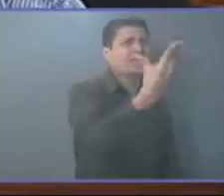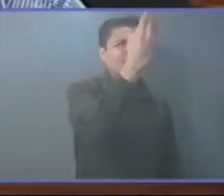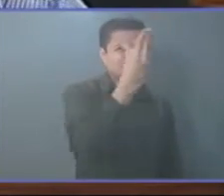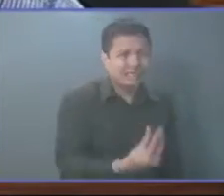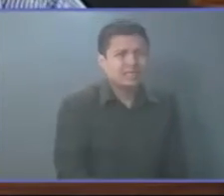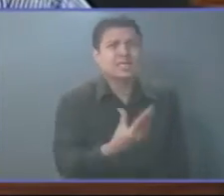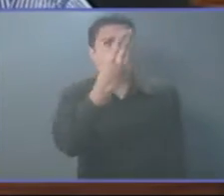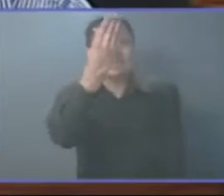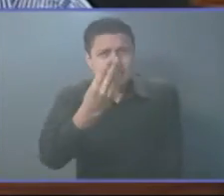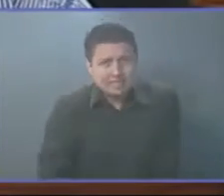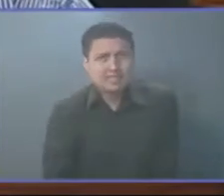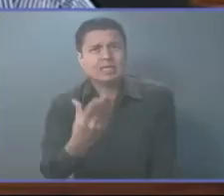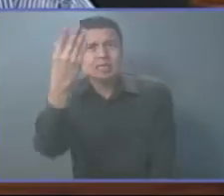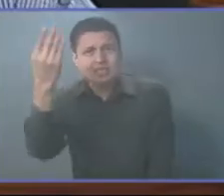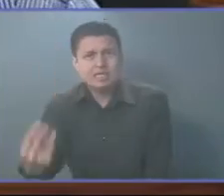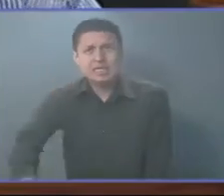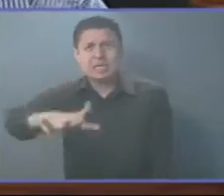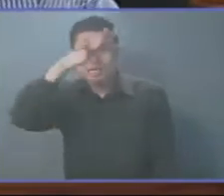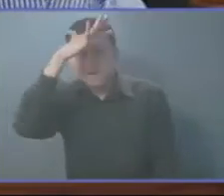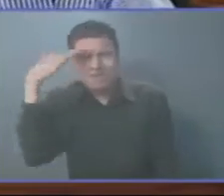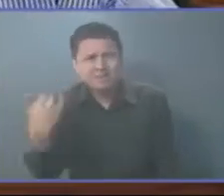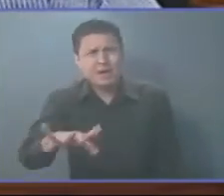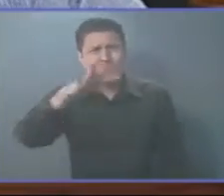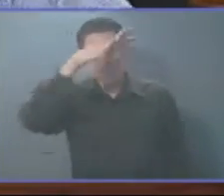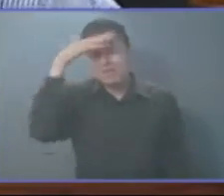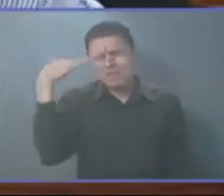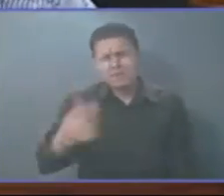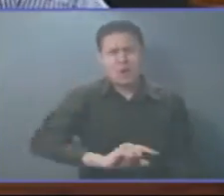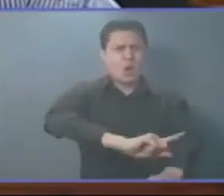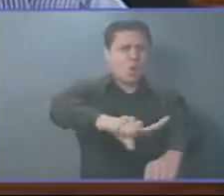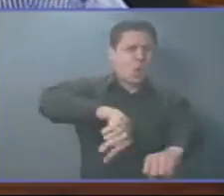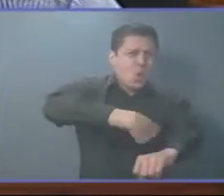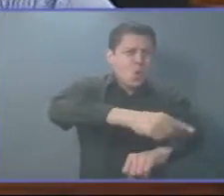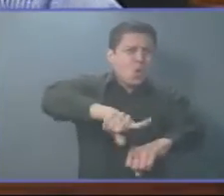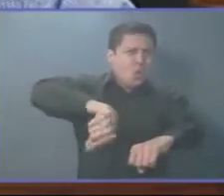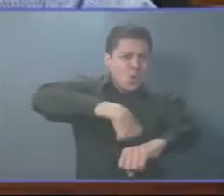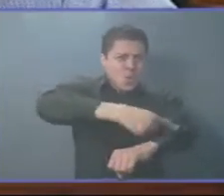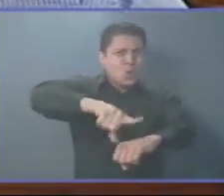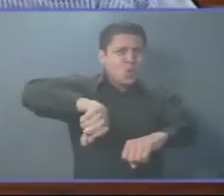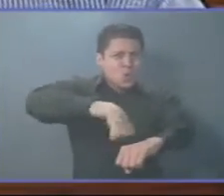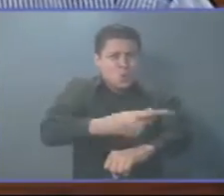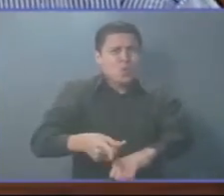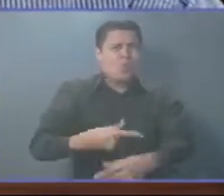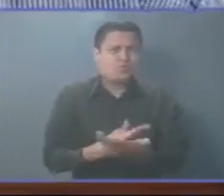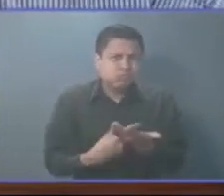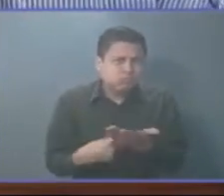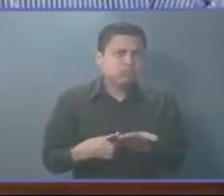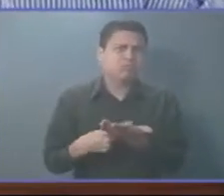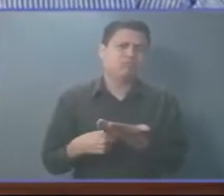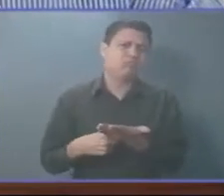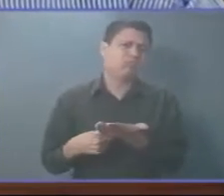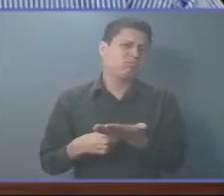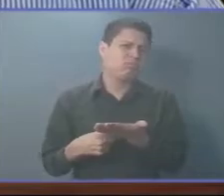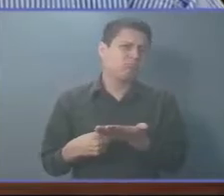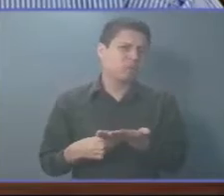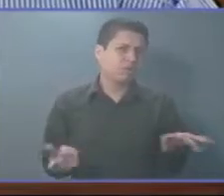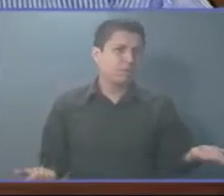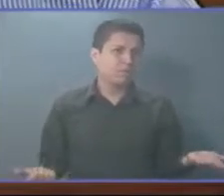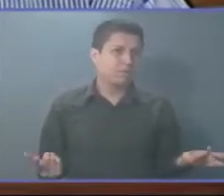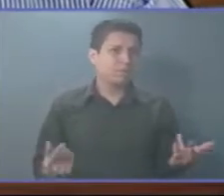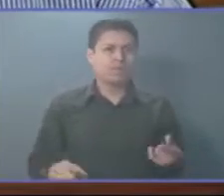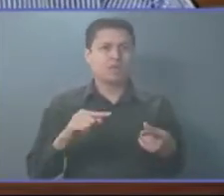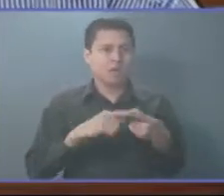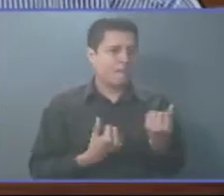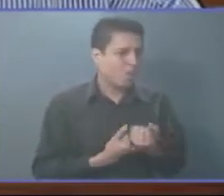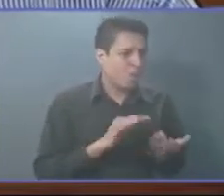Casi el 90%. Esta ley es de beneficio para los salvadoreños por el tema de los pagos, de los